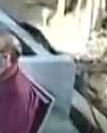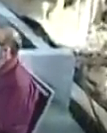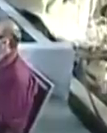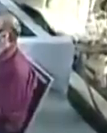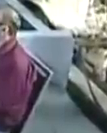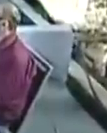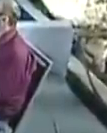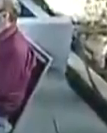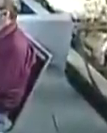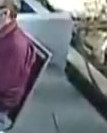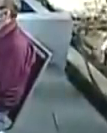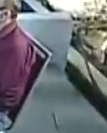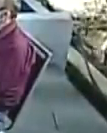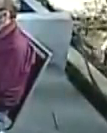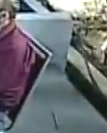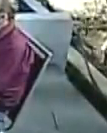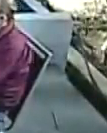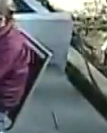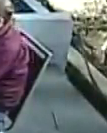Mis abrazos,